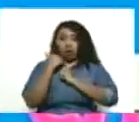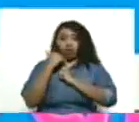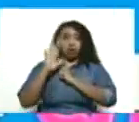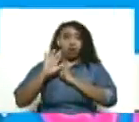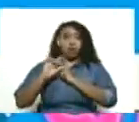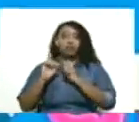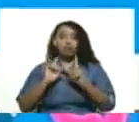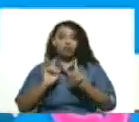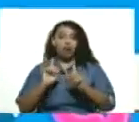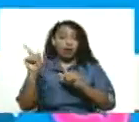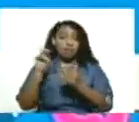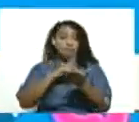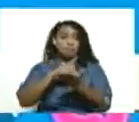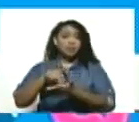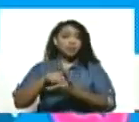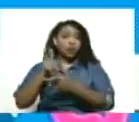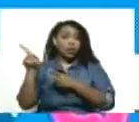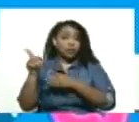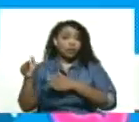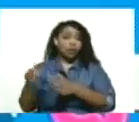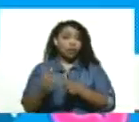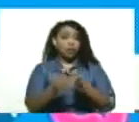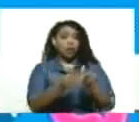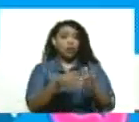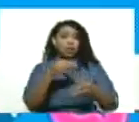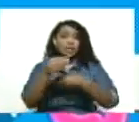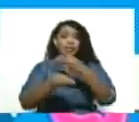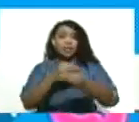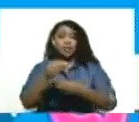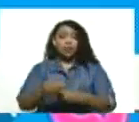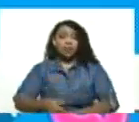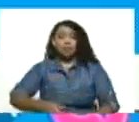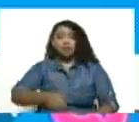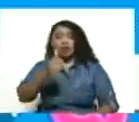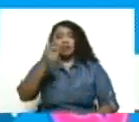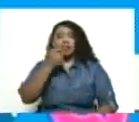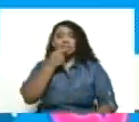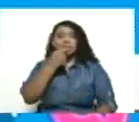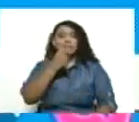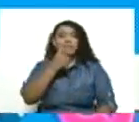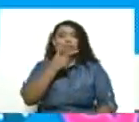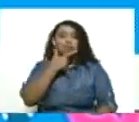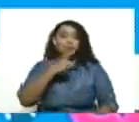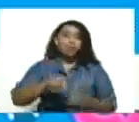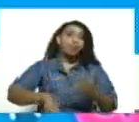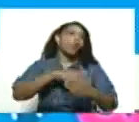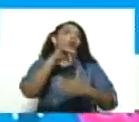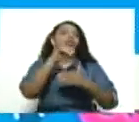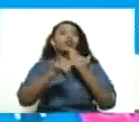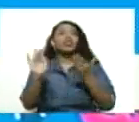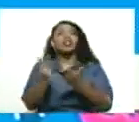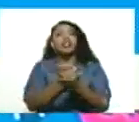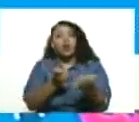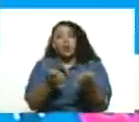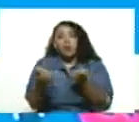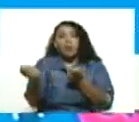corriente llevó a cabo el más hermoso proyecto descolonizador